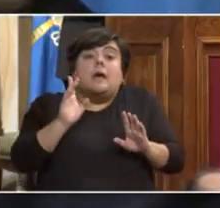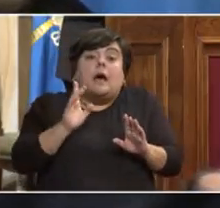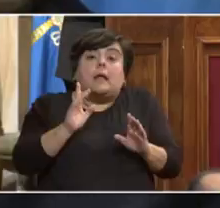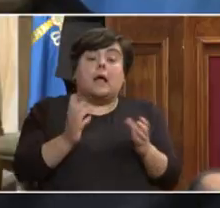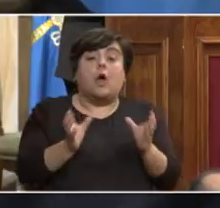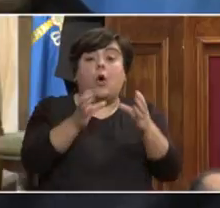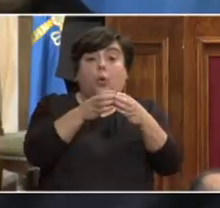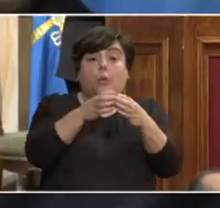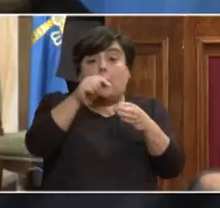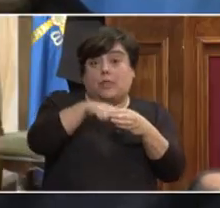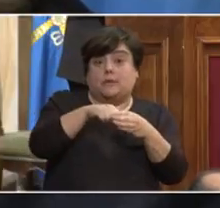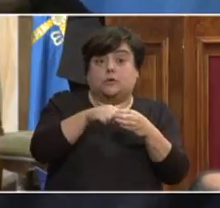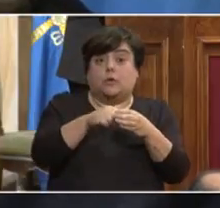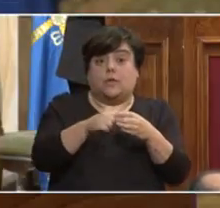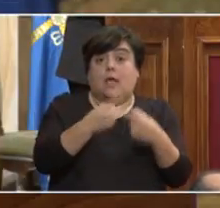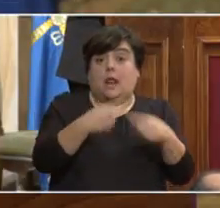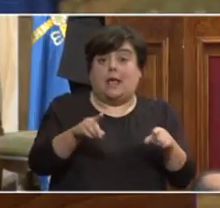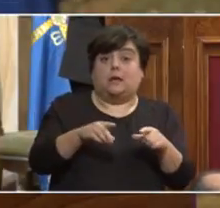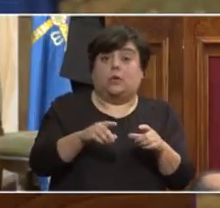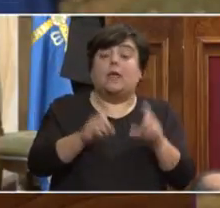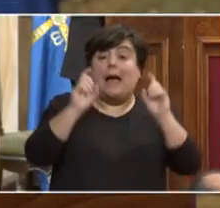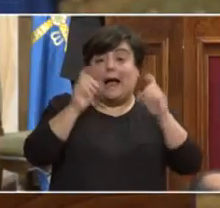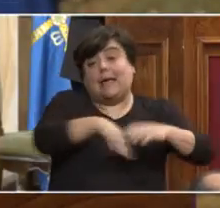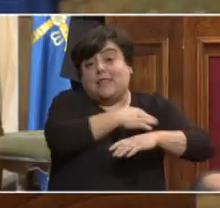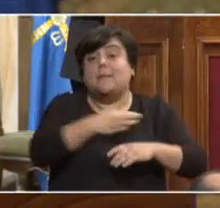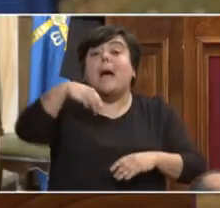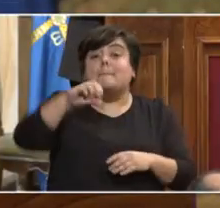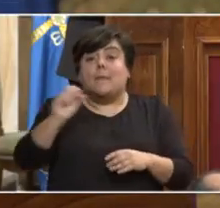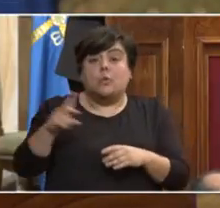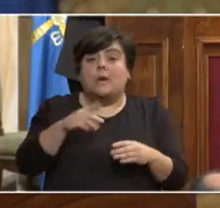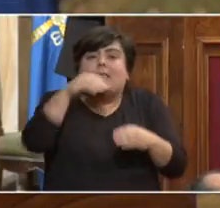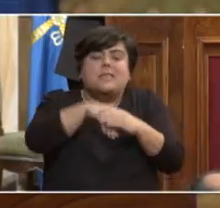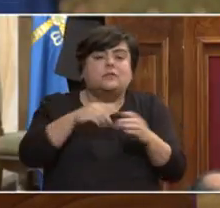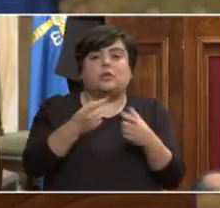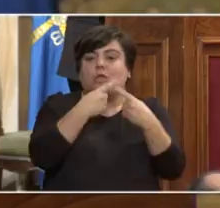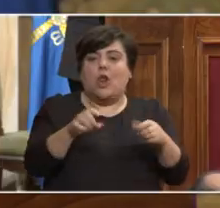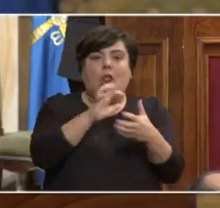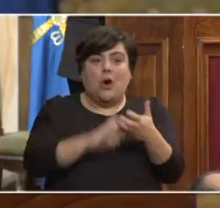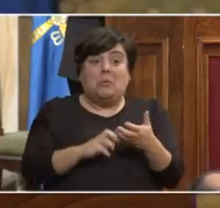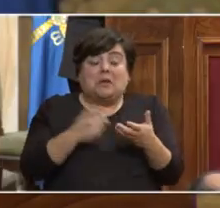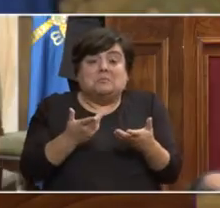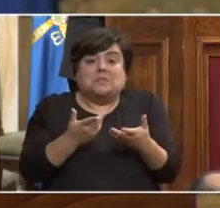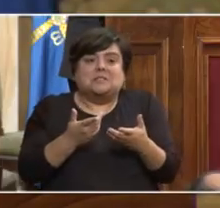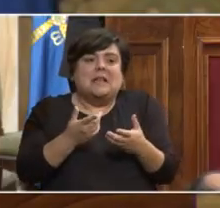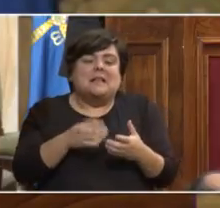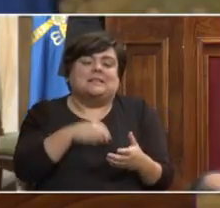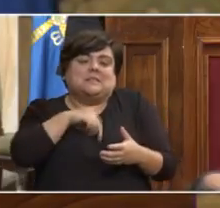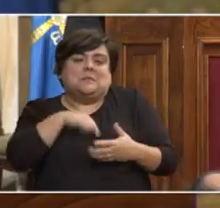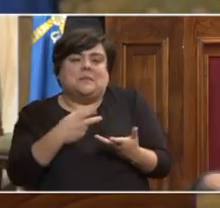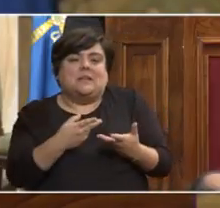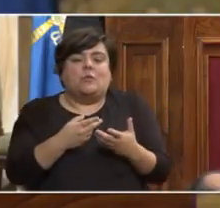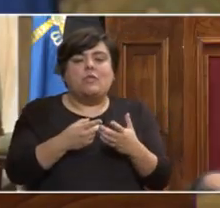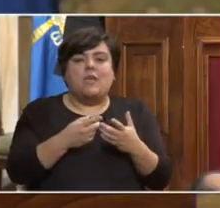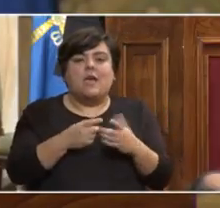Pertenecientes al Centro de Altos Estudios Musicales Manuela, está presente en toda su obra, en definitiva, el espíritu de Johann Strauss, de Lehár, de